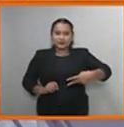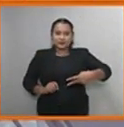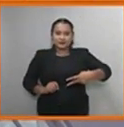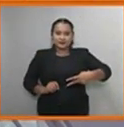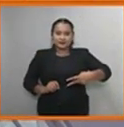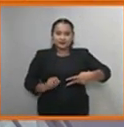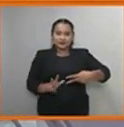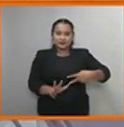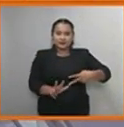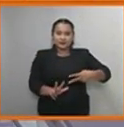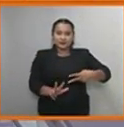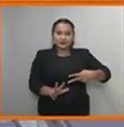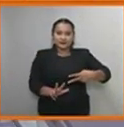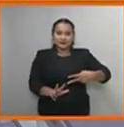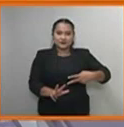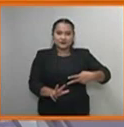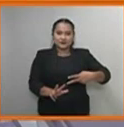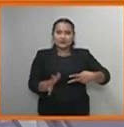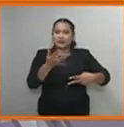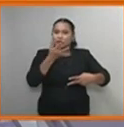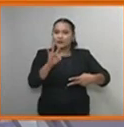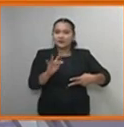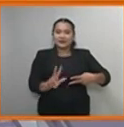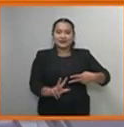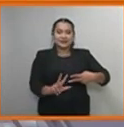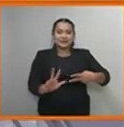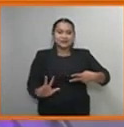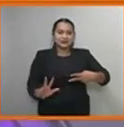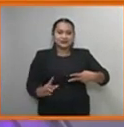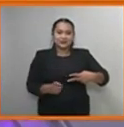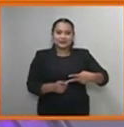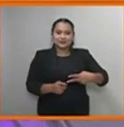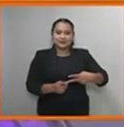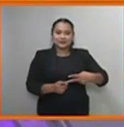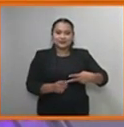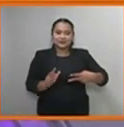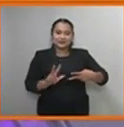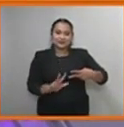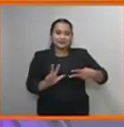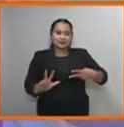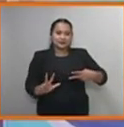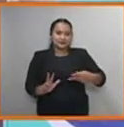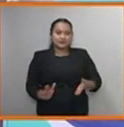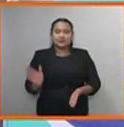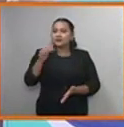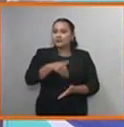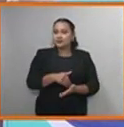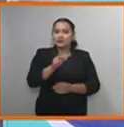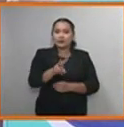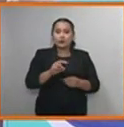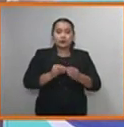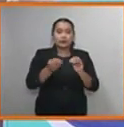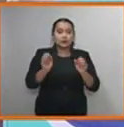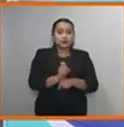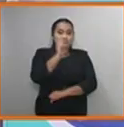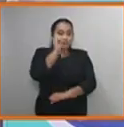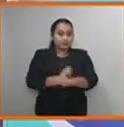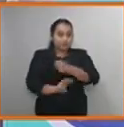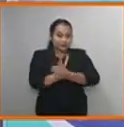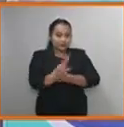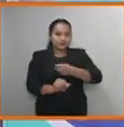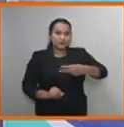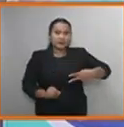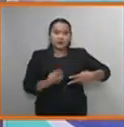es el 3, segundo dígito, mucha suerte, porque es el 3, segundo número ganador, es el 33. Repito, con mucho gusto, los números premiados son